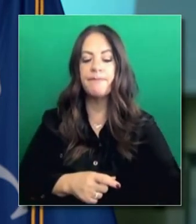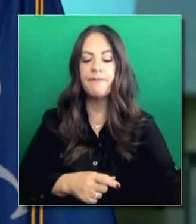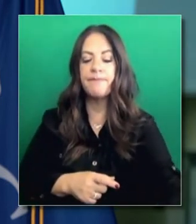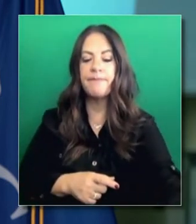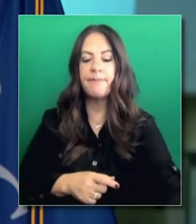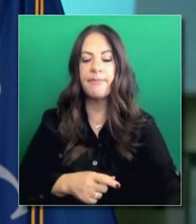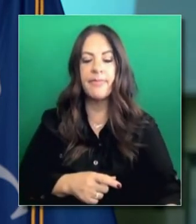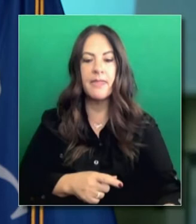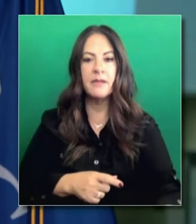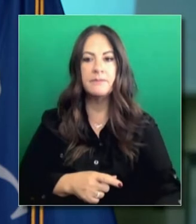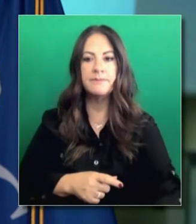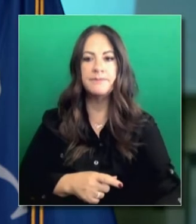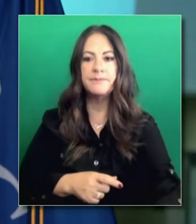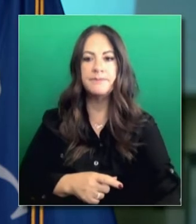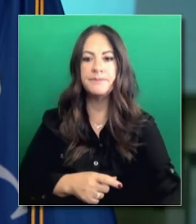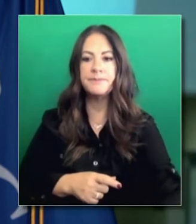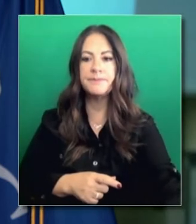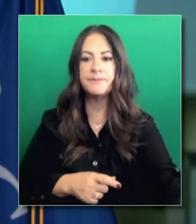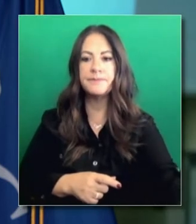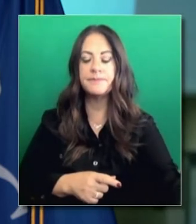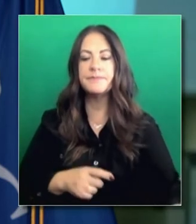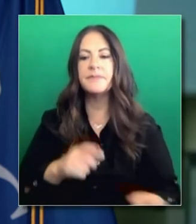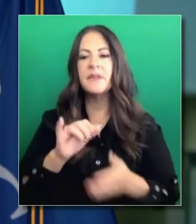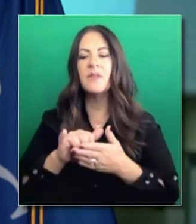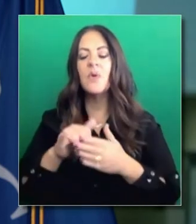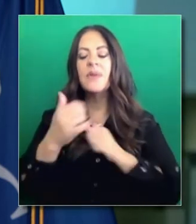En cuanto a los condados